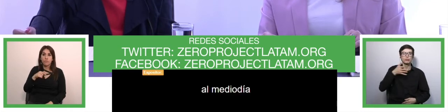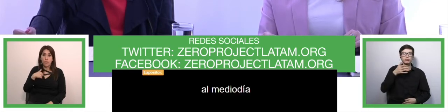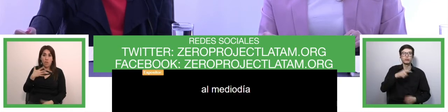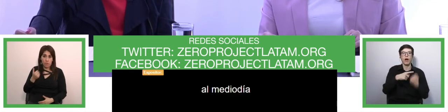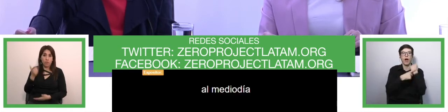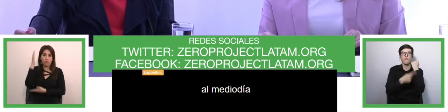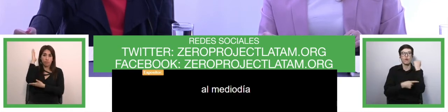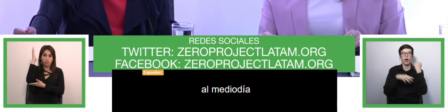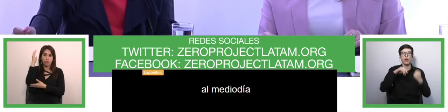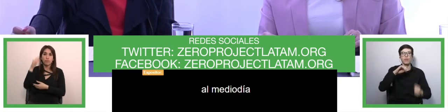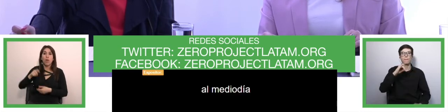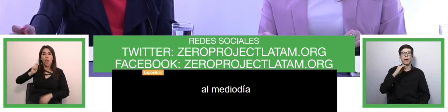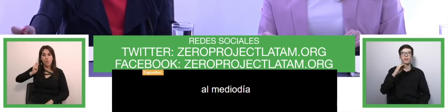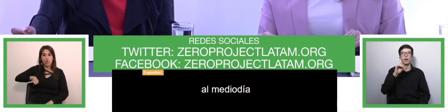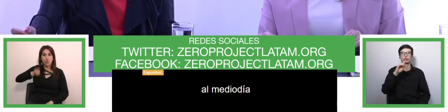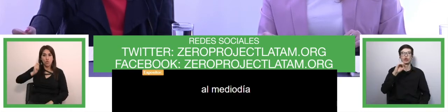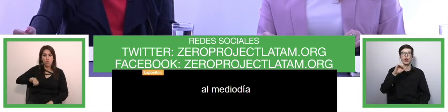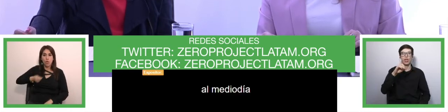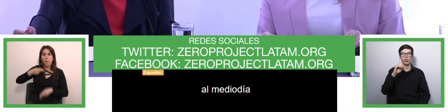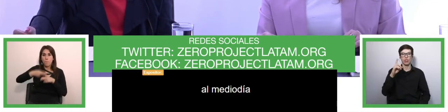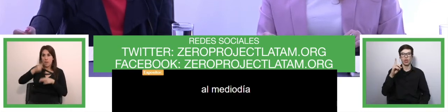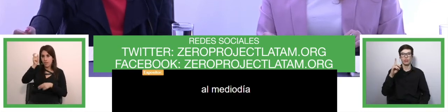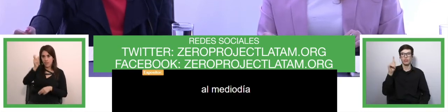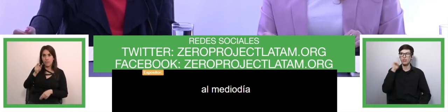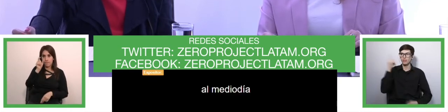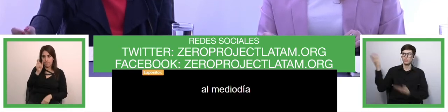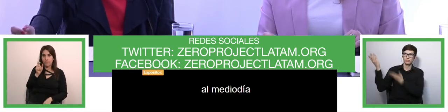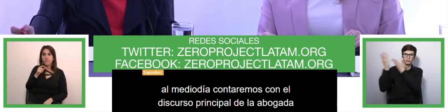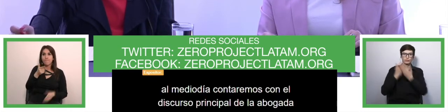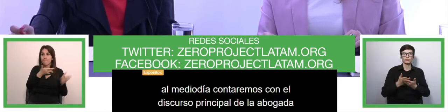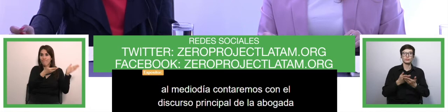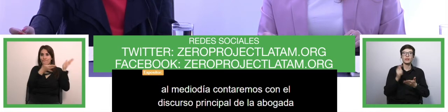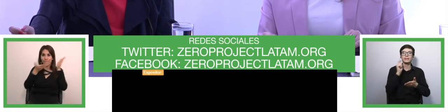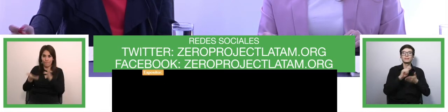Cisterna, actual enviada especial del secretario general de